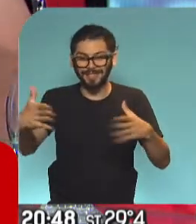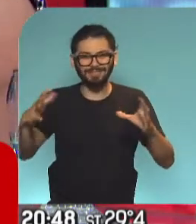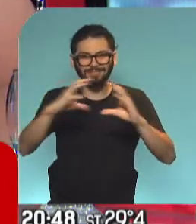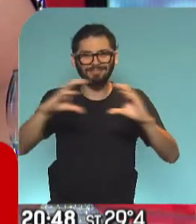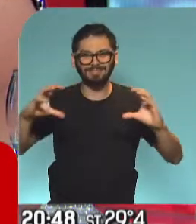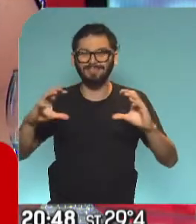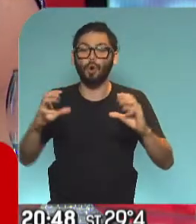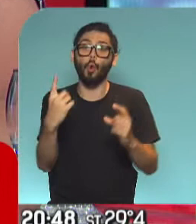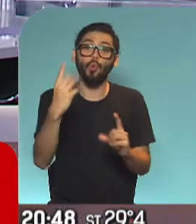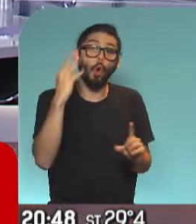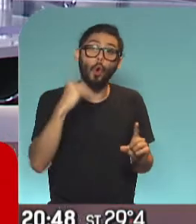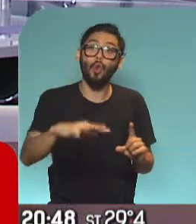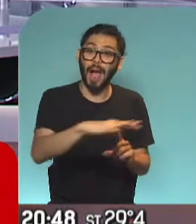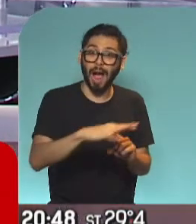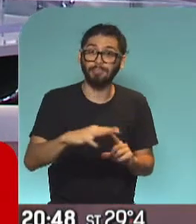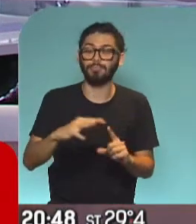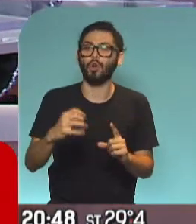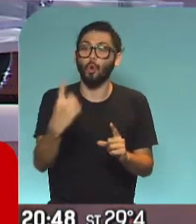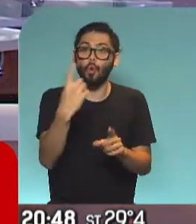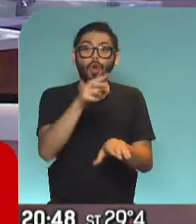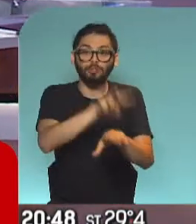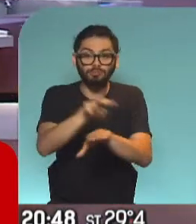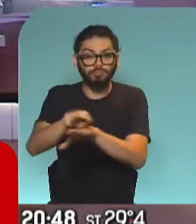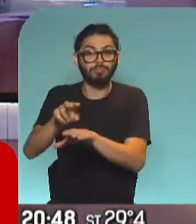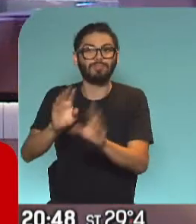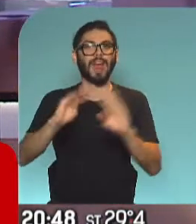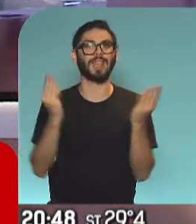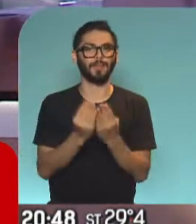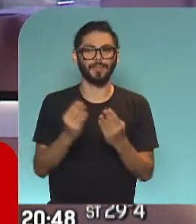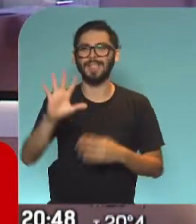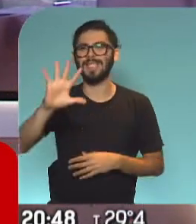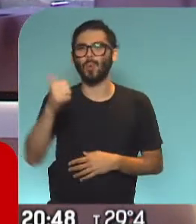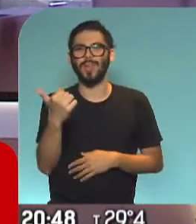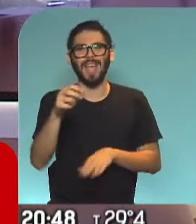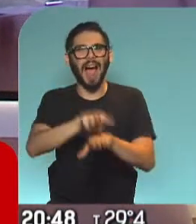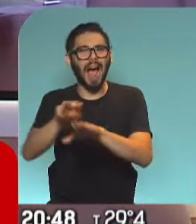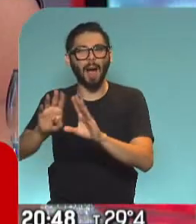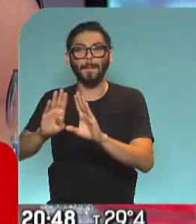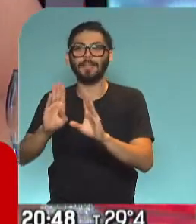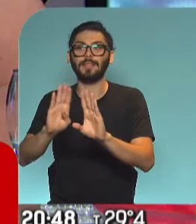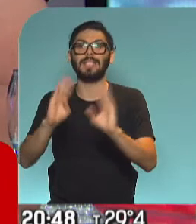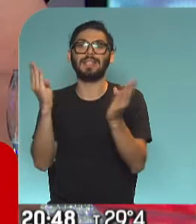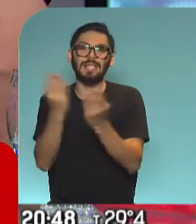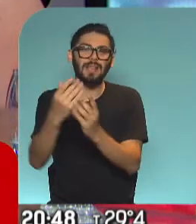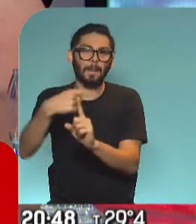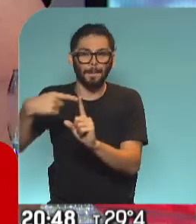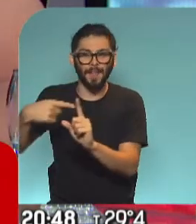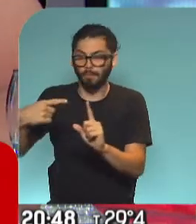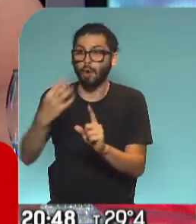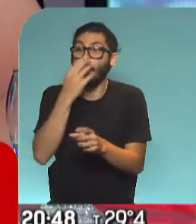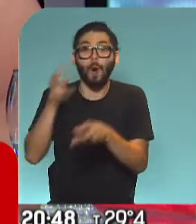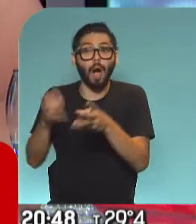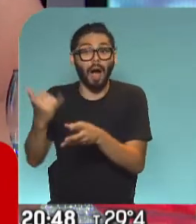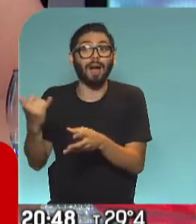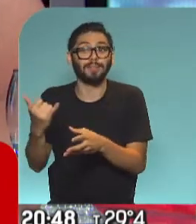con 72 camas 20 de terapia intensiva otras 56 camas de terapia intermedia con oxígeno que posibilitó